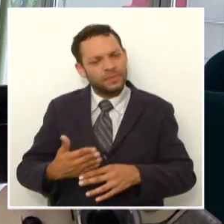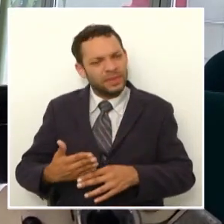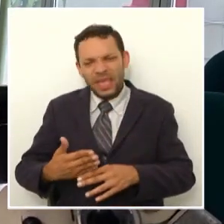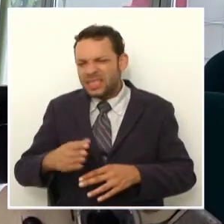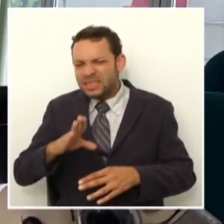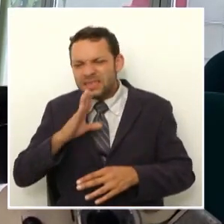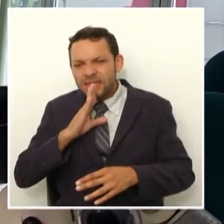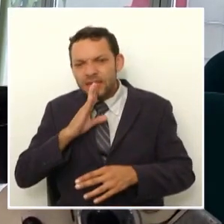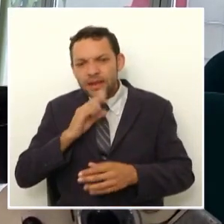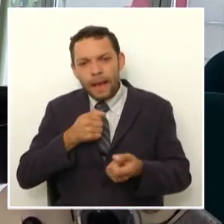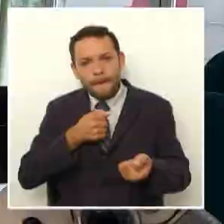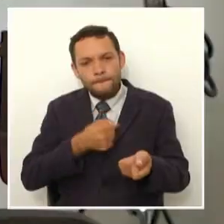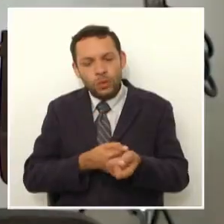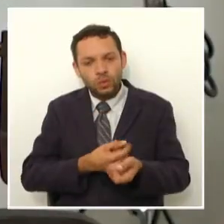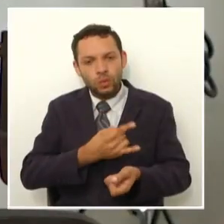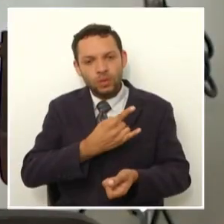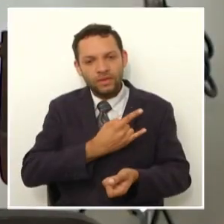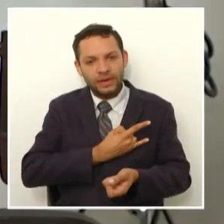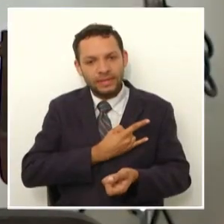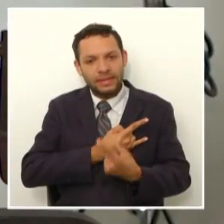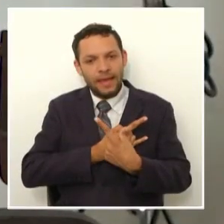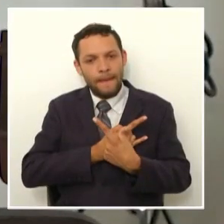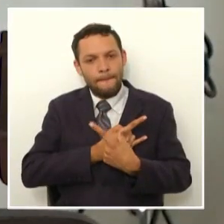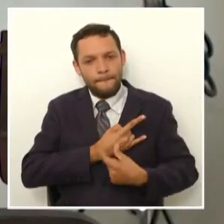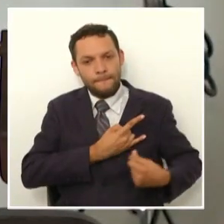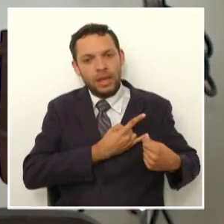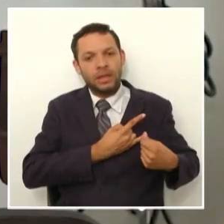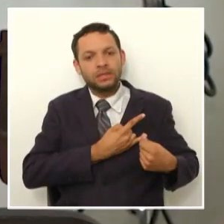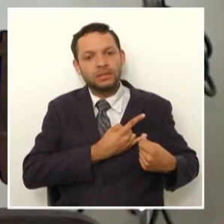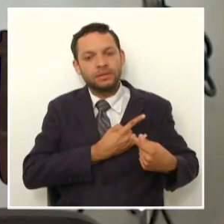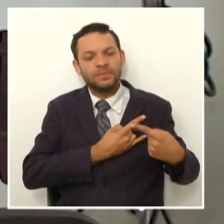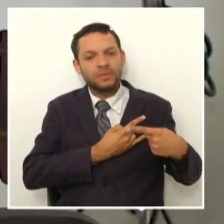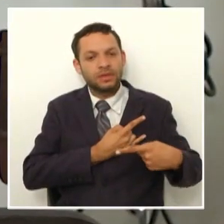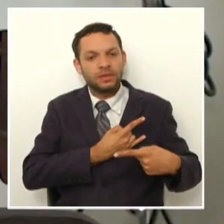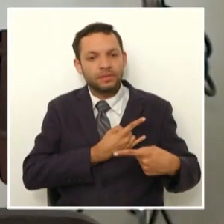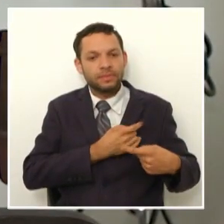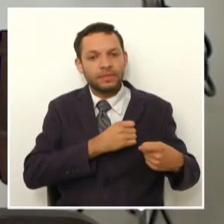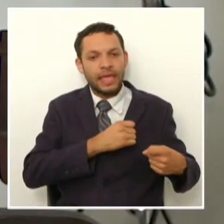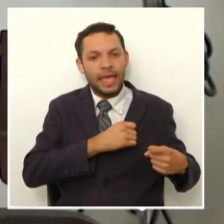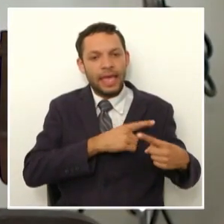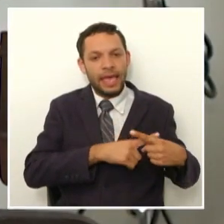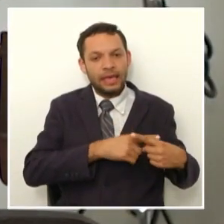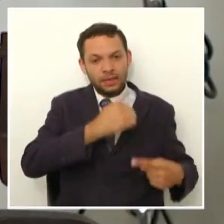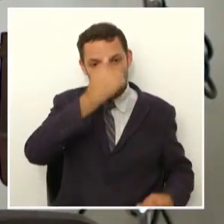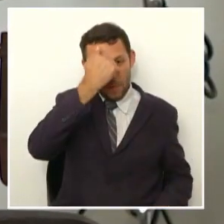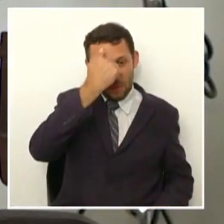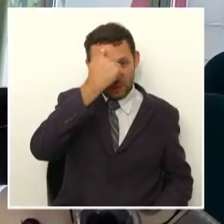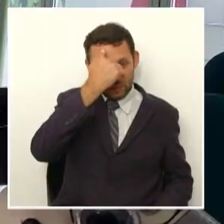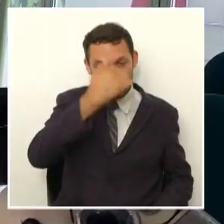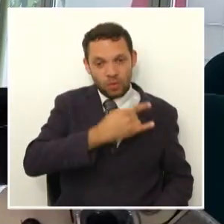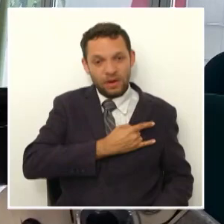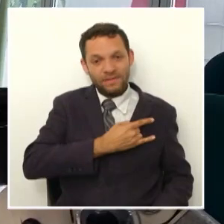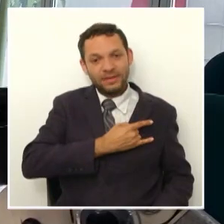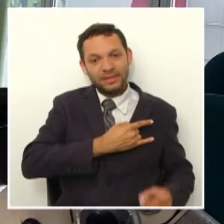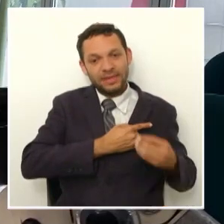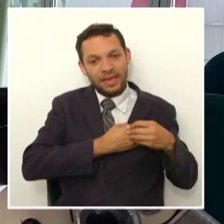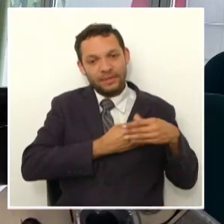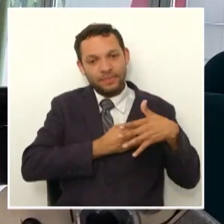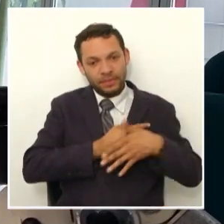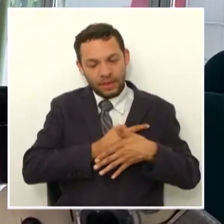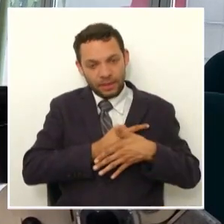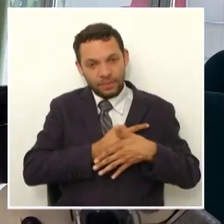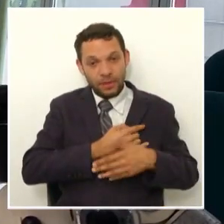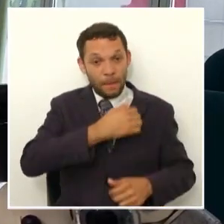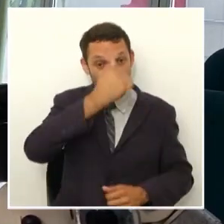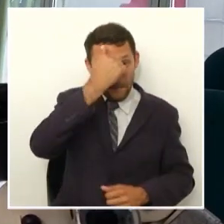impulso a la Universidad de Manizales? Los exdocentes de la Universidad de Caldas. Los profesores